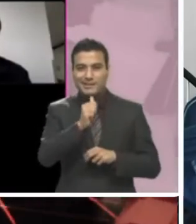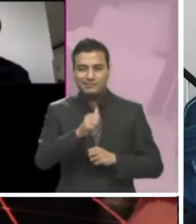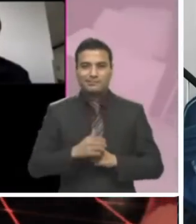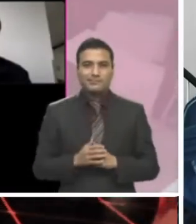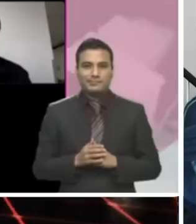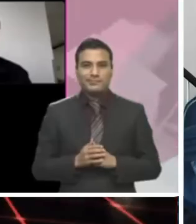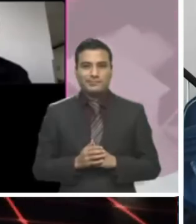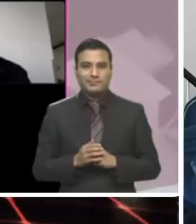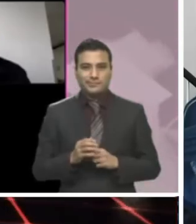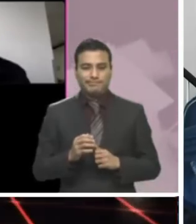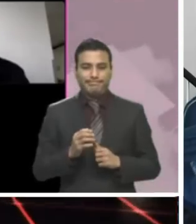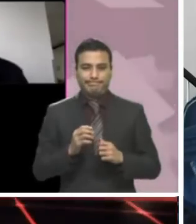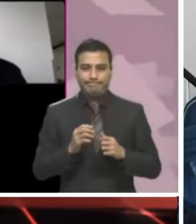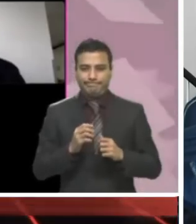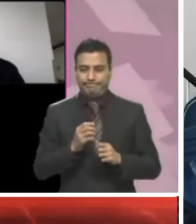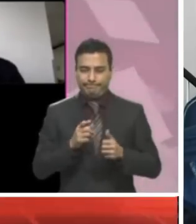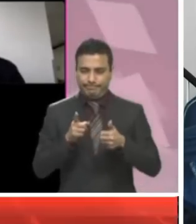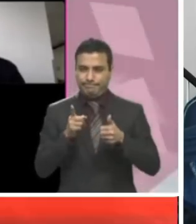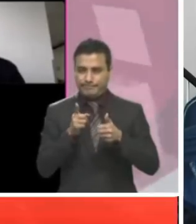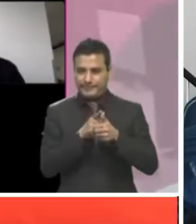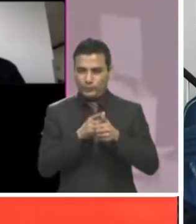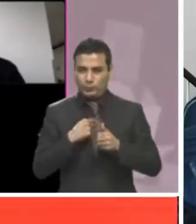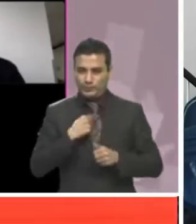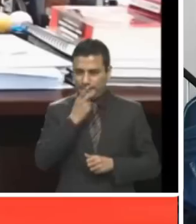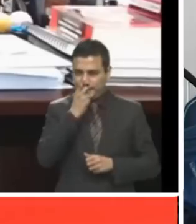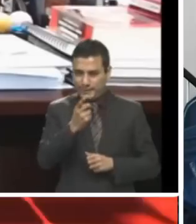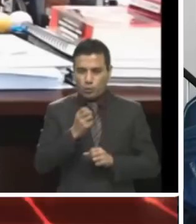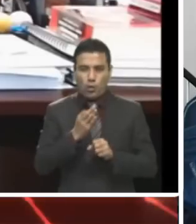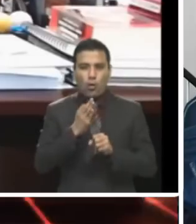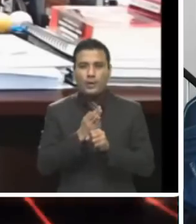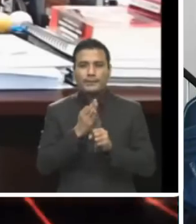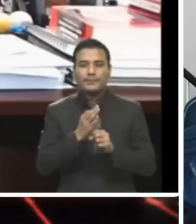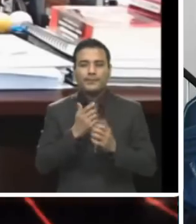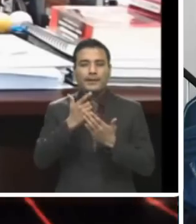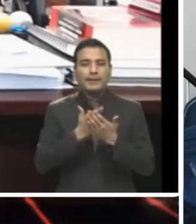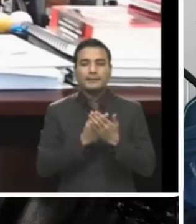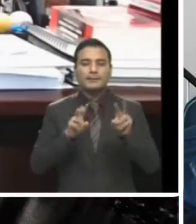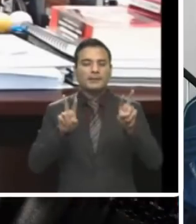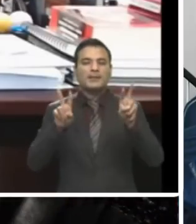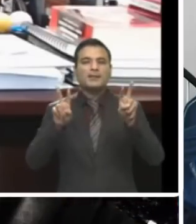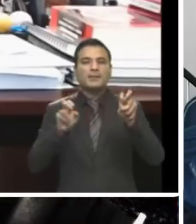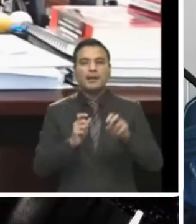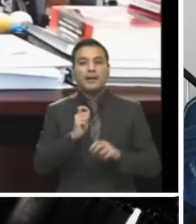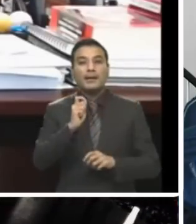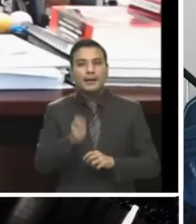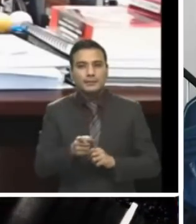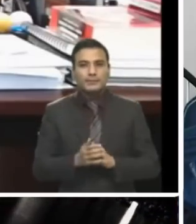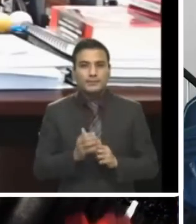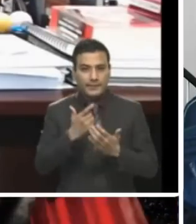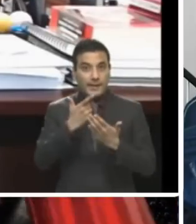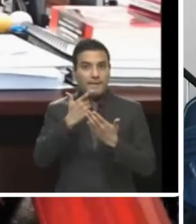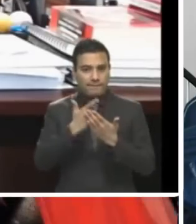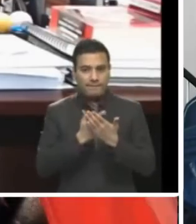le pido que ponga atención porque el punto del orden del día es tiene que ver con la fiscalización